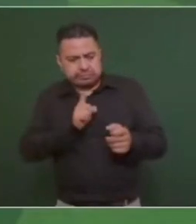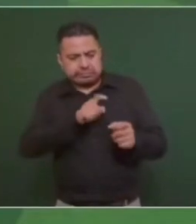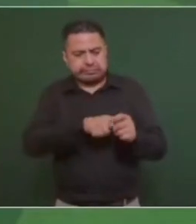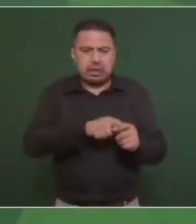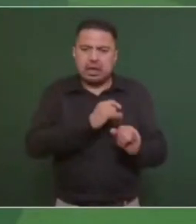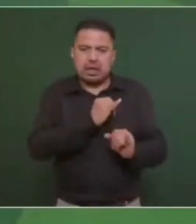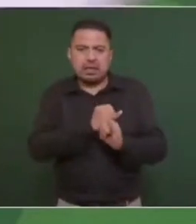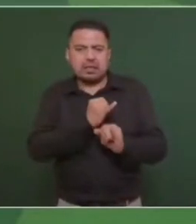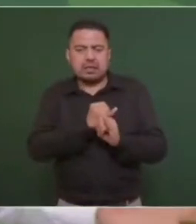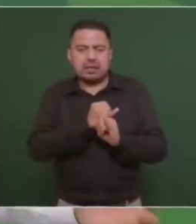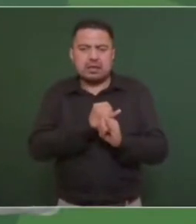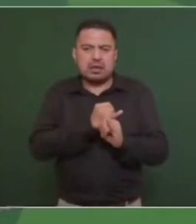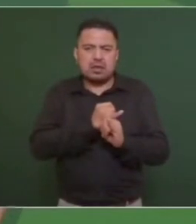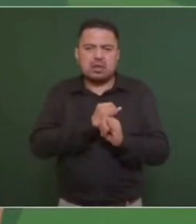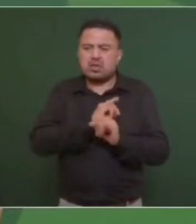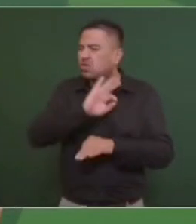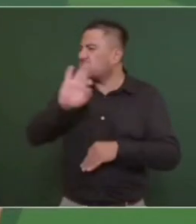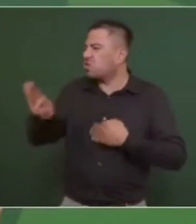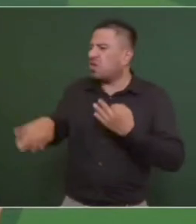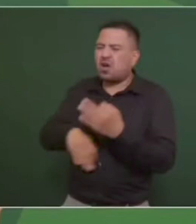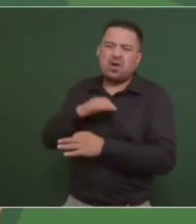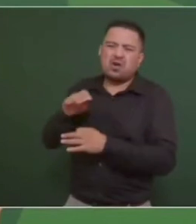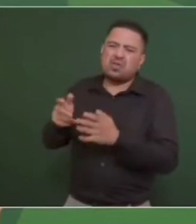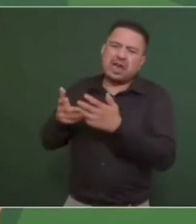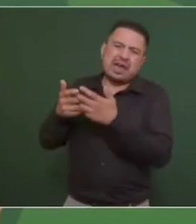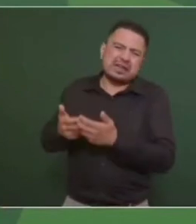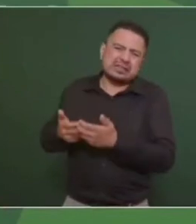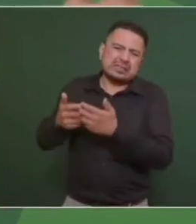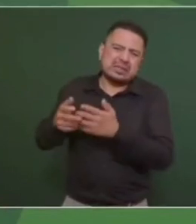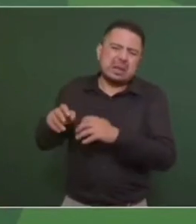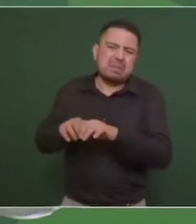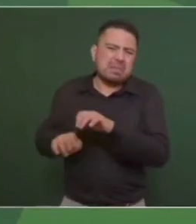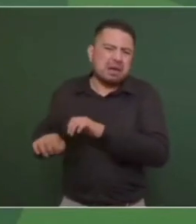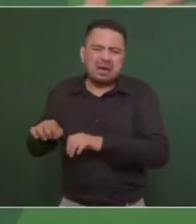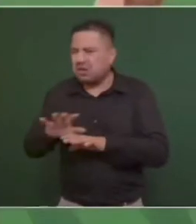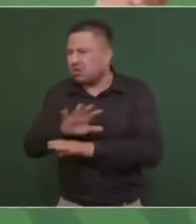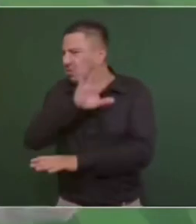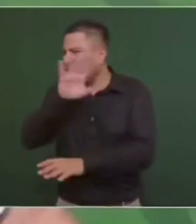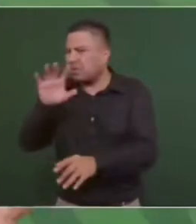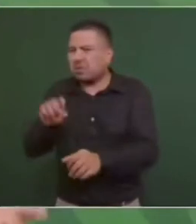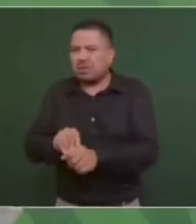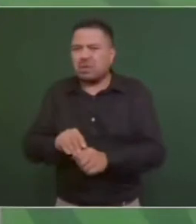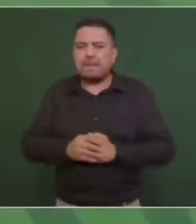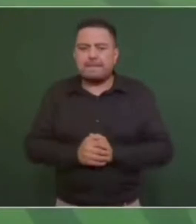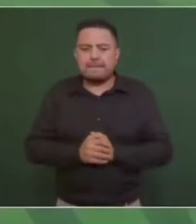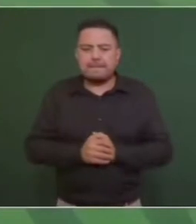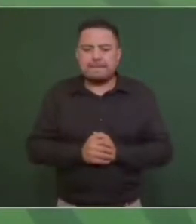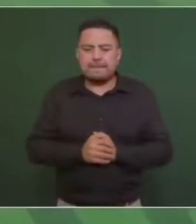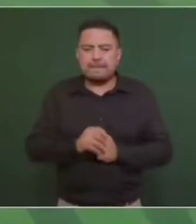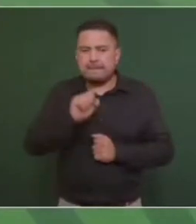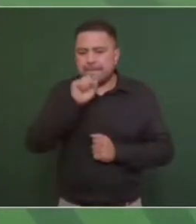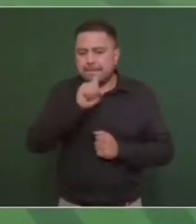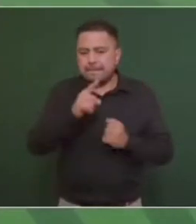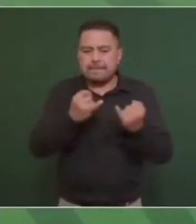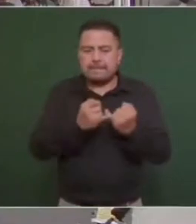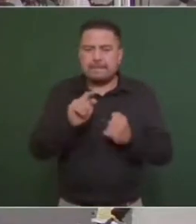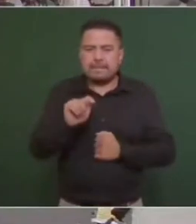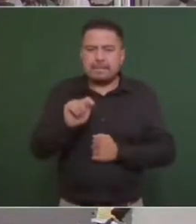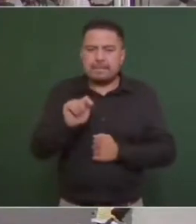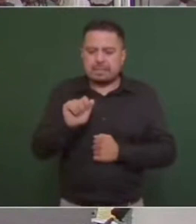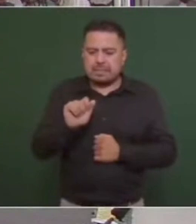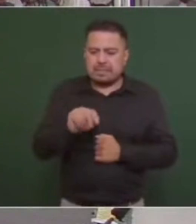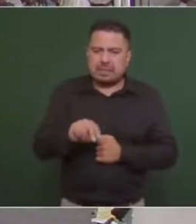incluyendo todas las empresas también altan que